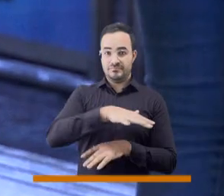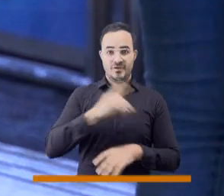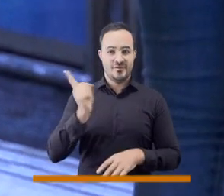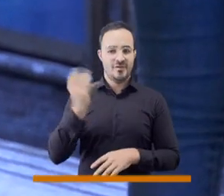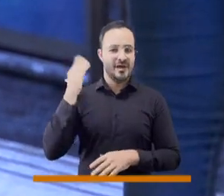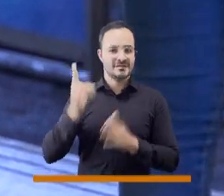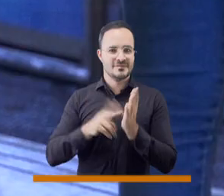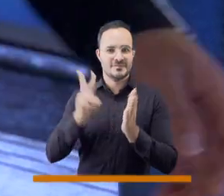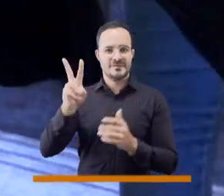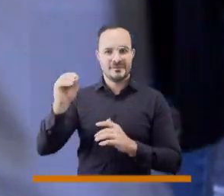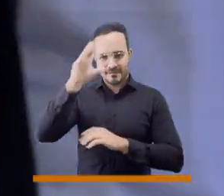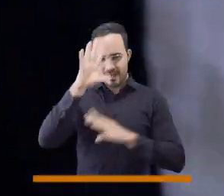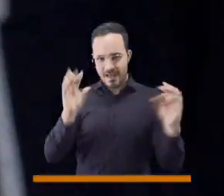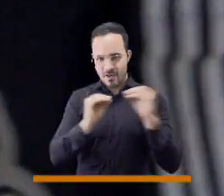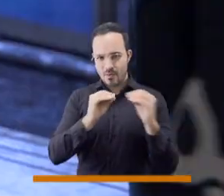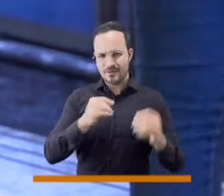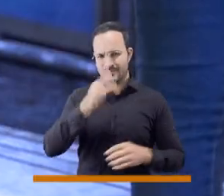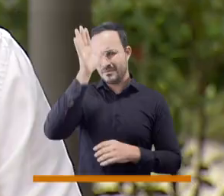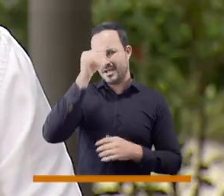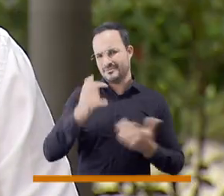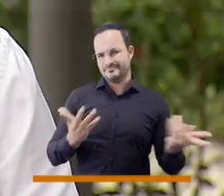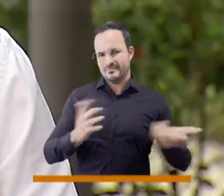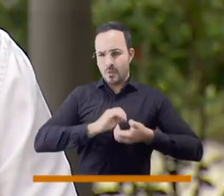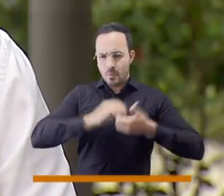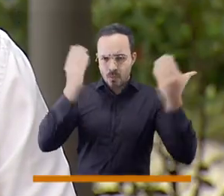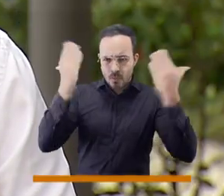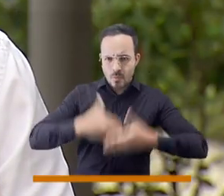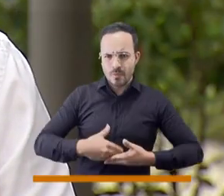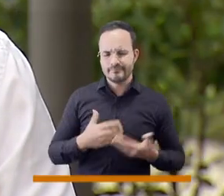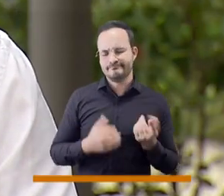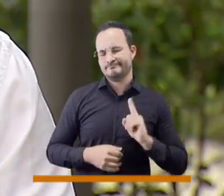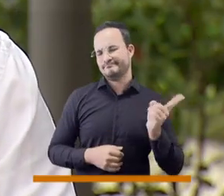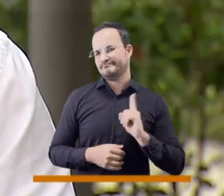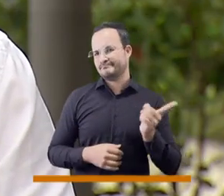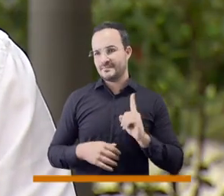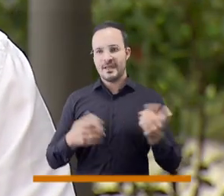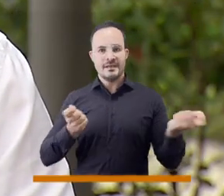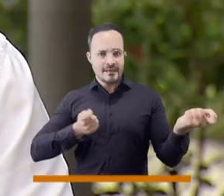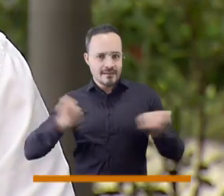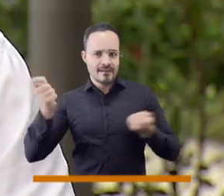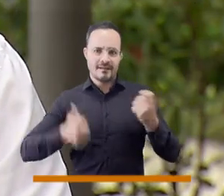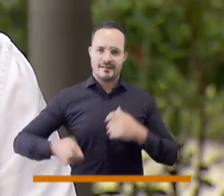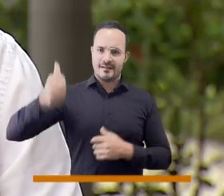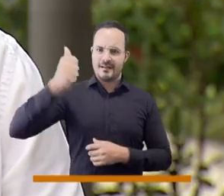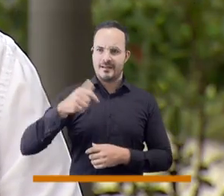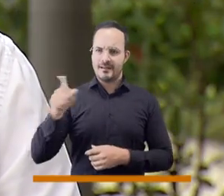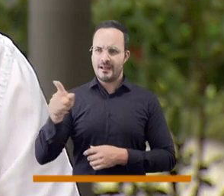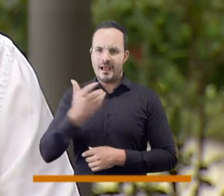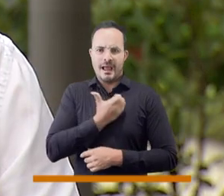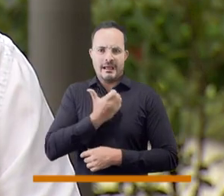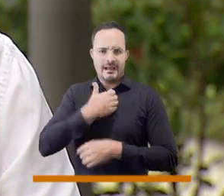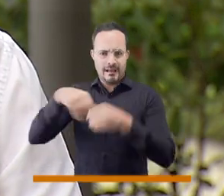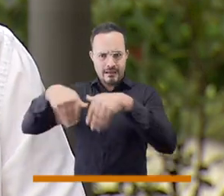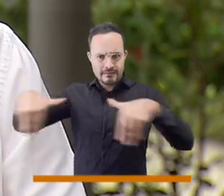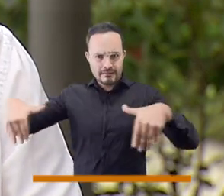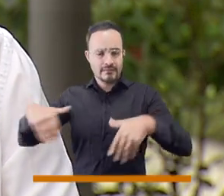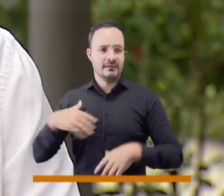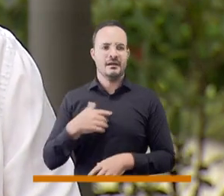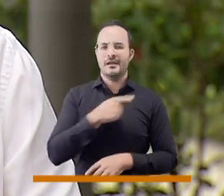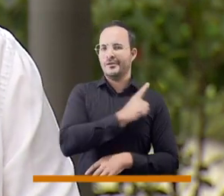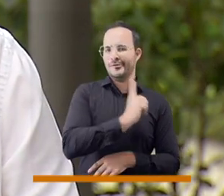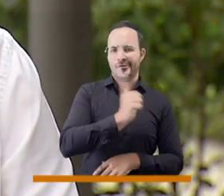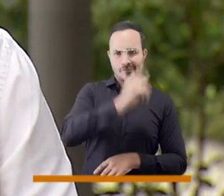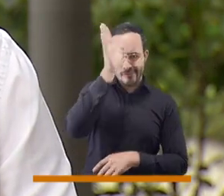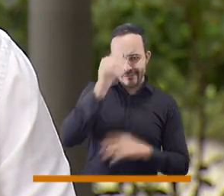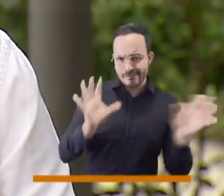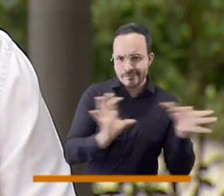fusil que hay en Medellín desde el 2020. A Medellín la tiene que gerenciar en seguridad la alcaldía, no las estructuras criminales.